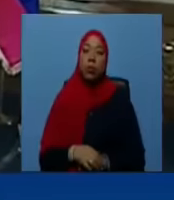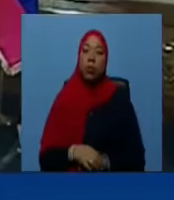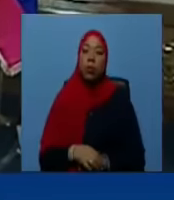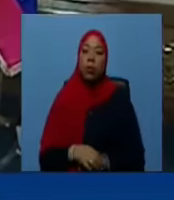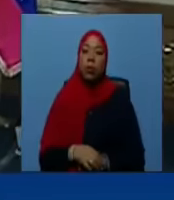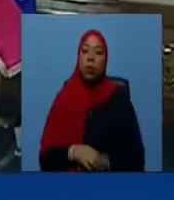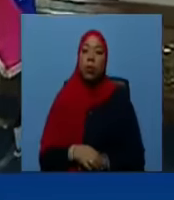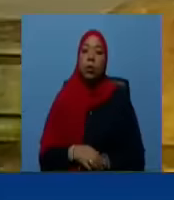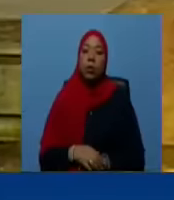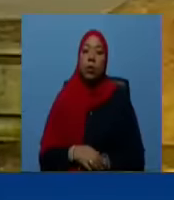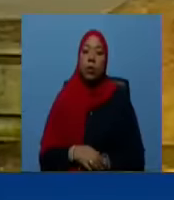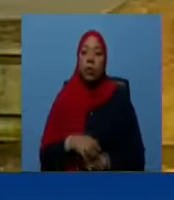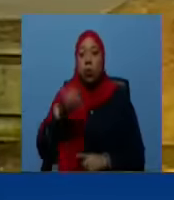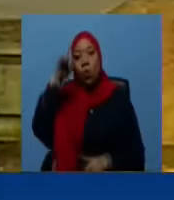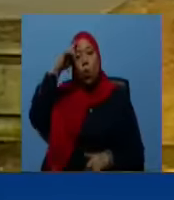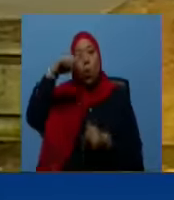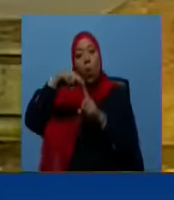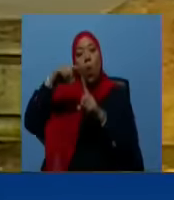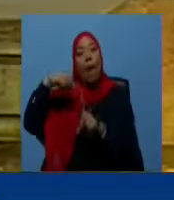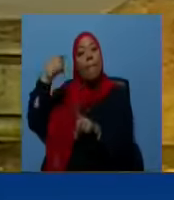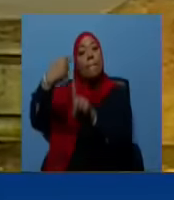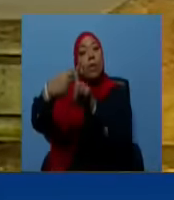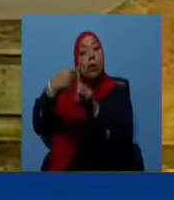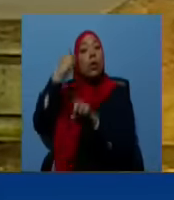va apuntando positivamente.